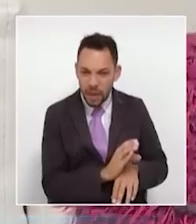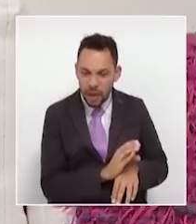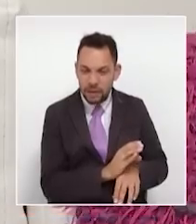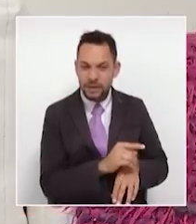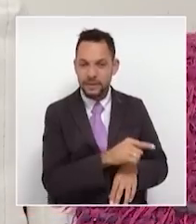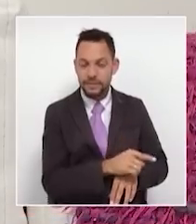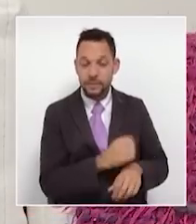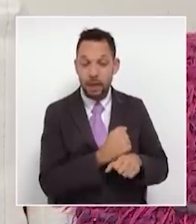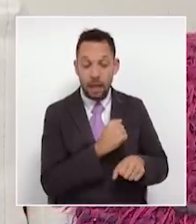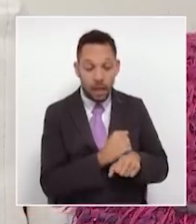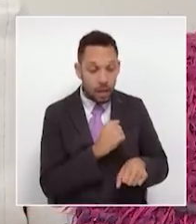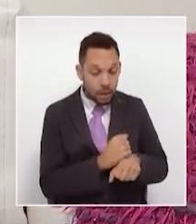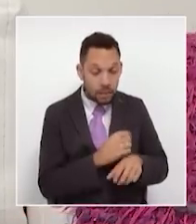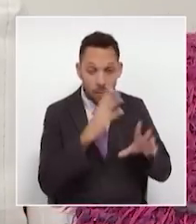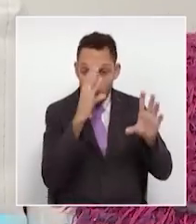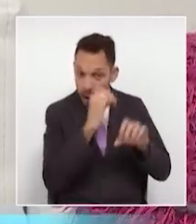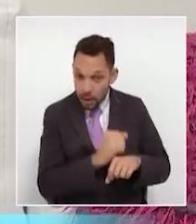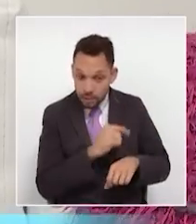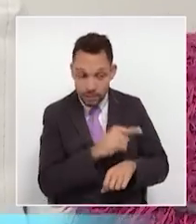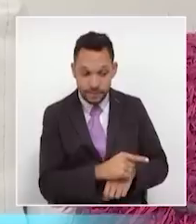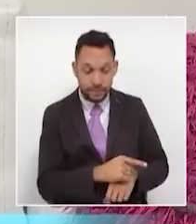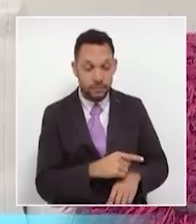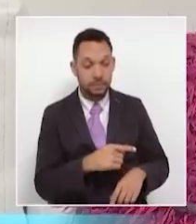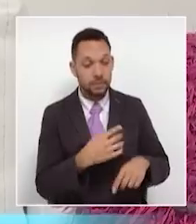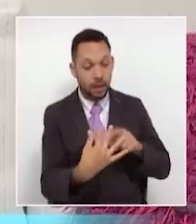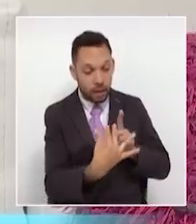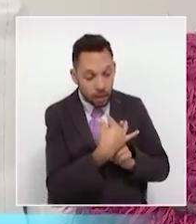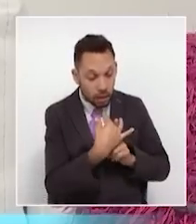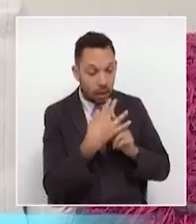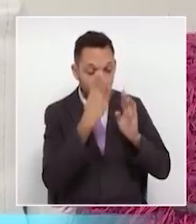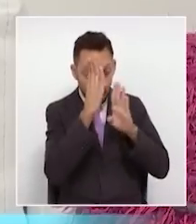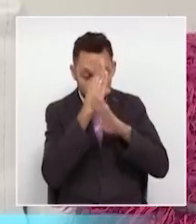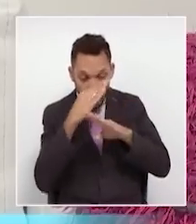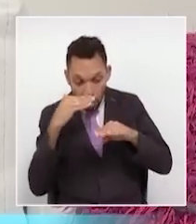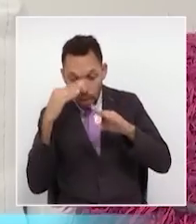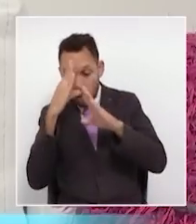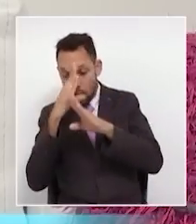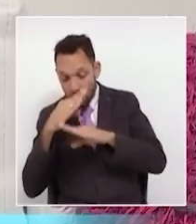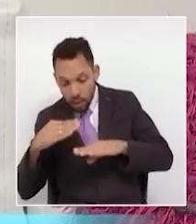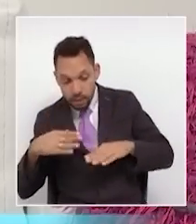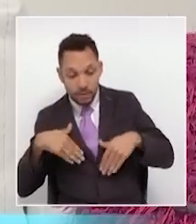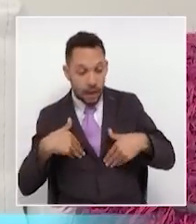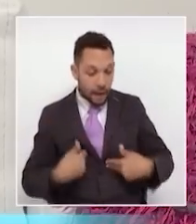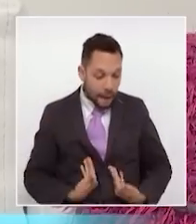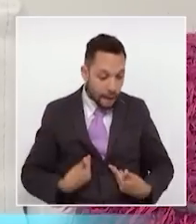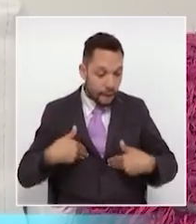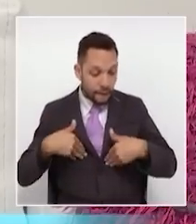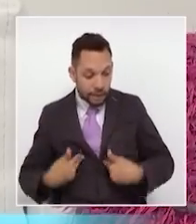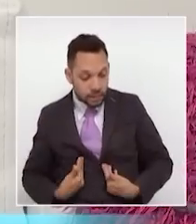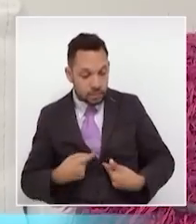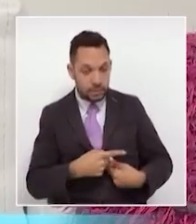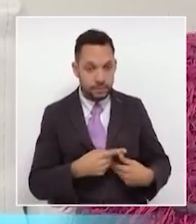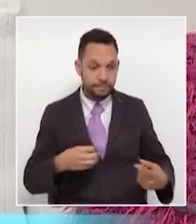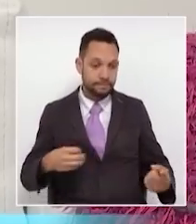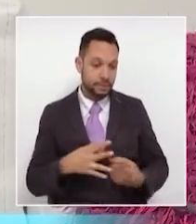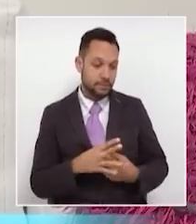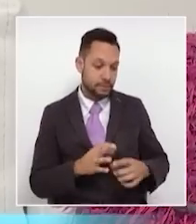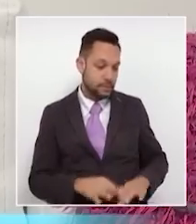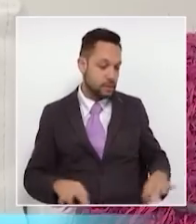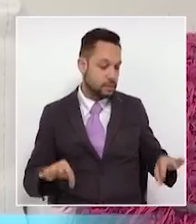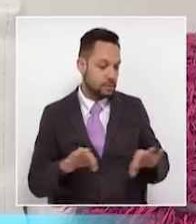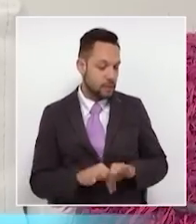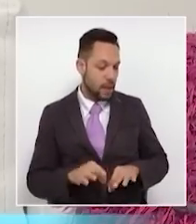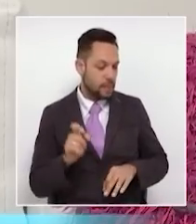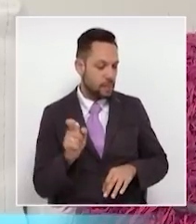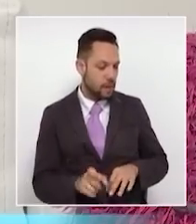implican trabajo nocturno el trasnocho entonces eso es lo importante en la parte de la